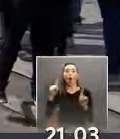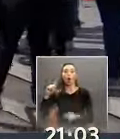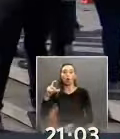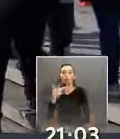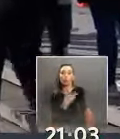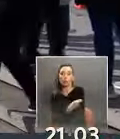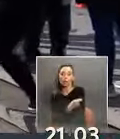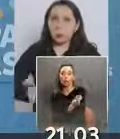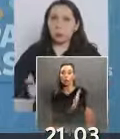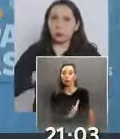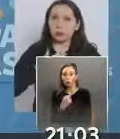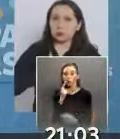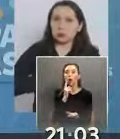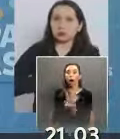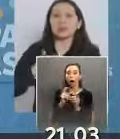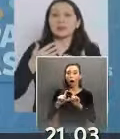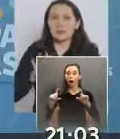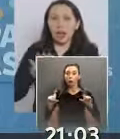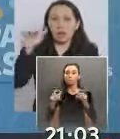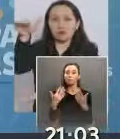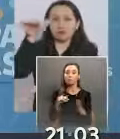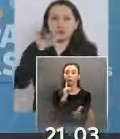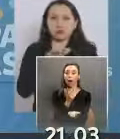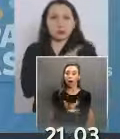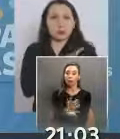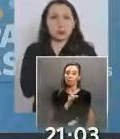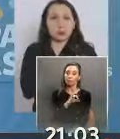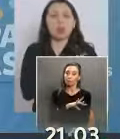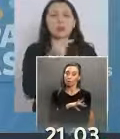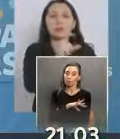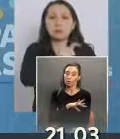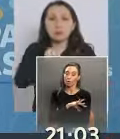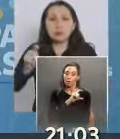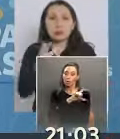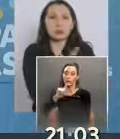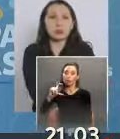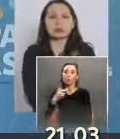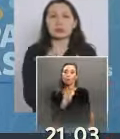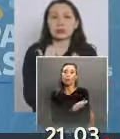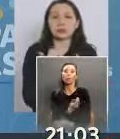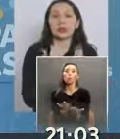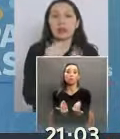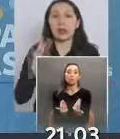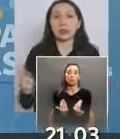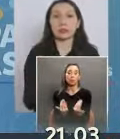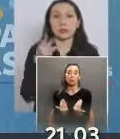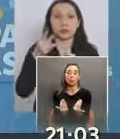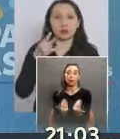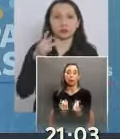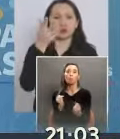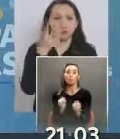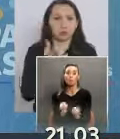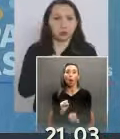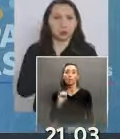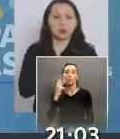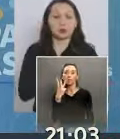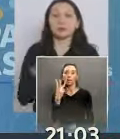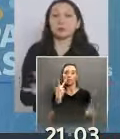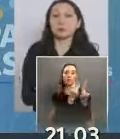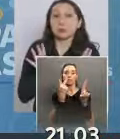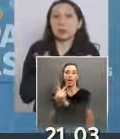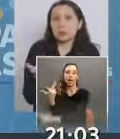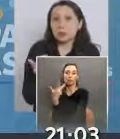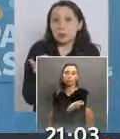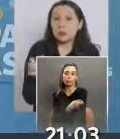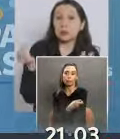estarían disponibles. Ya tenemos en nuestro país las vacunas necesarias para aplicar una tercera dosis de vacuna, si esta